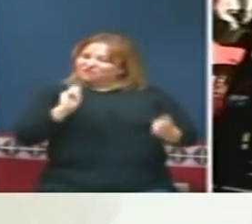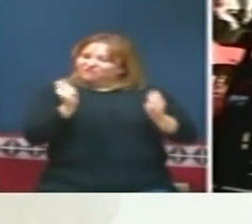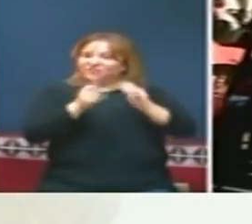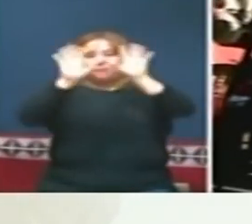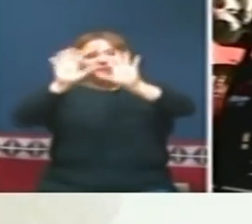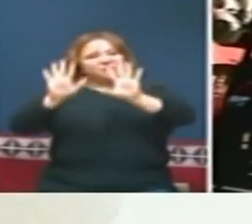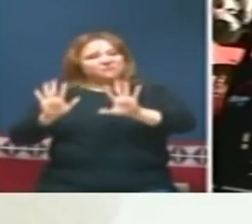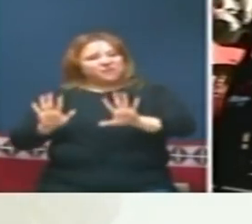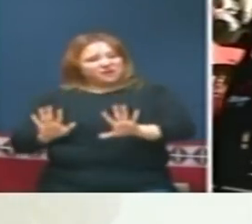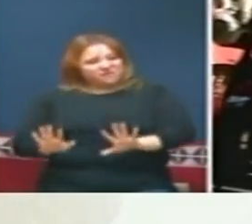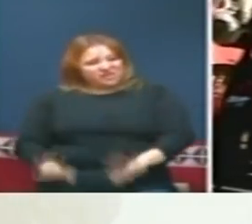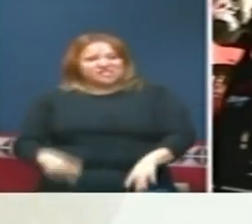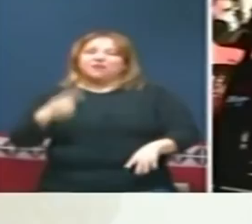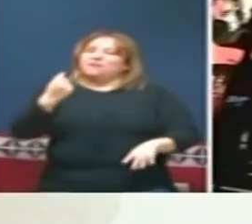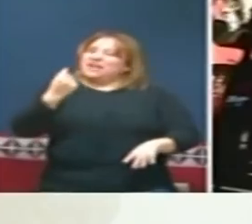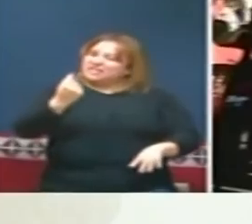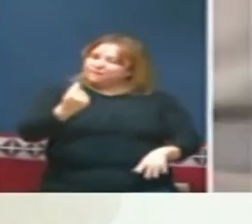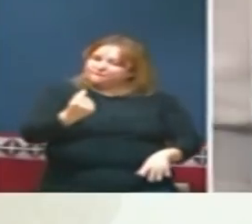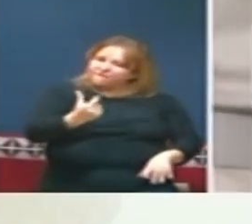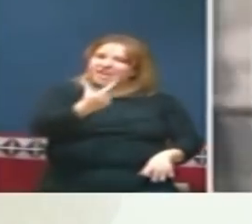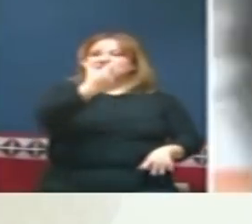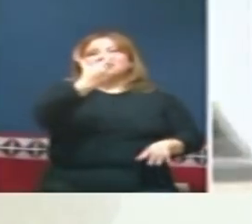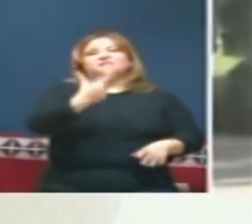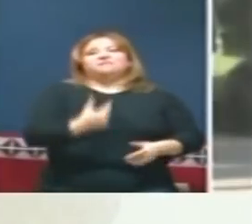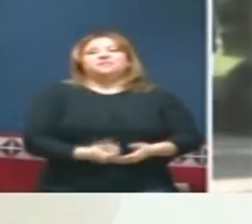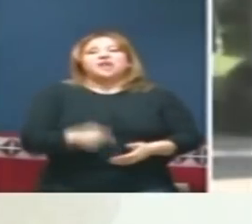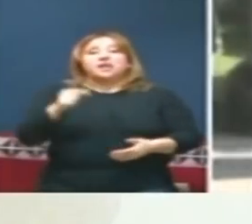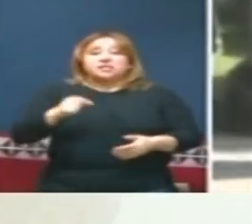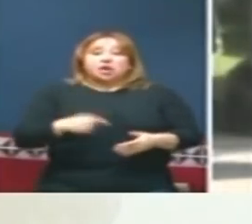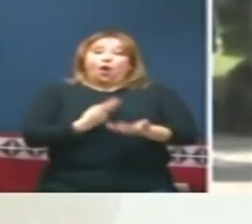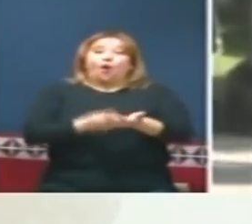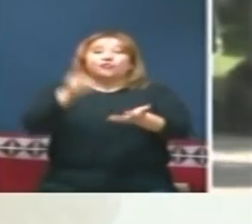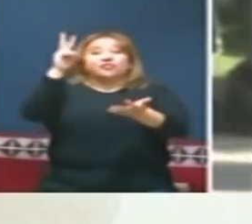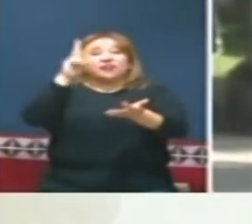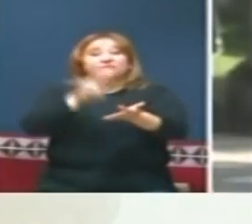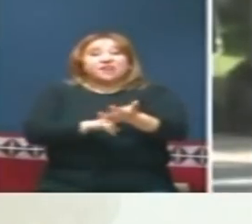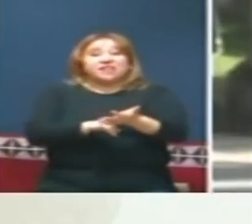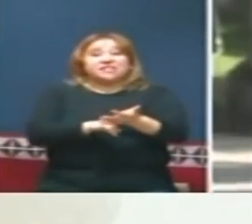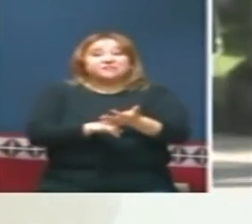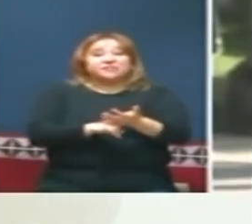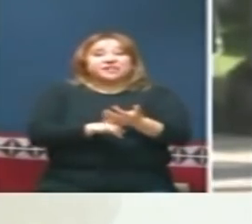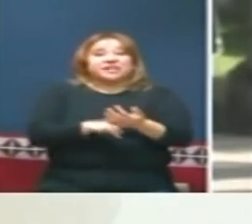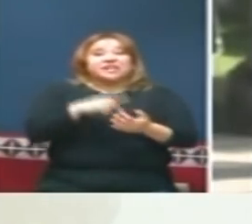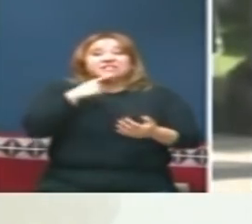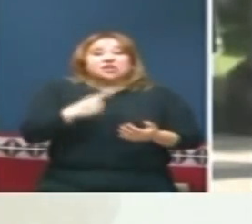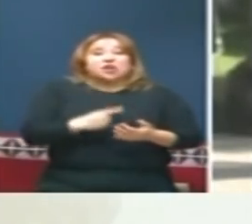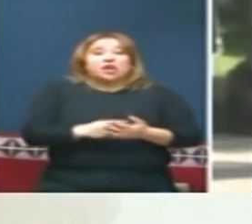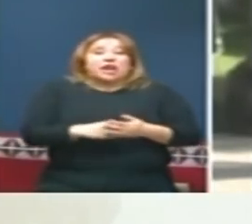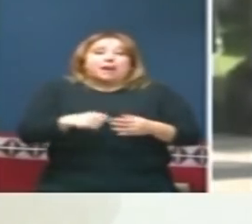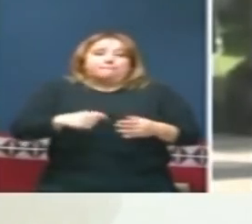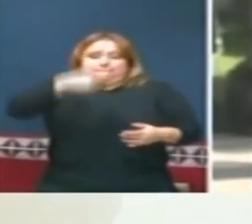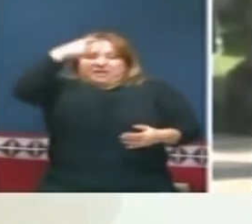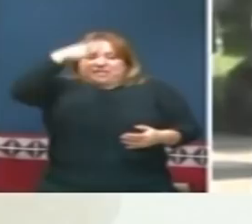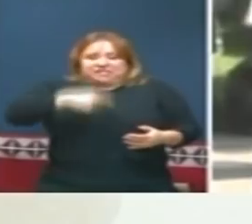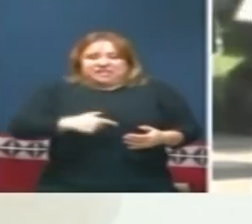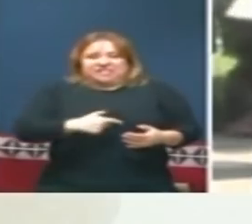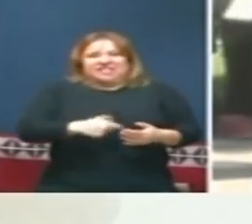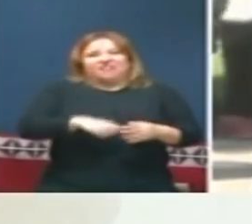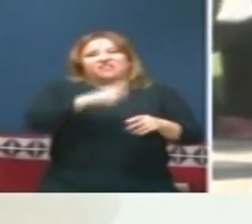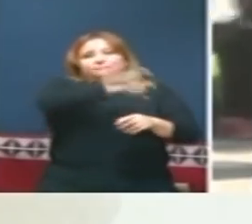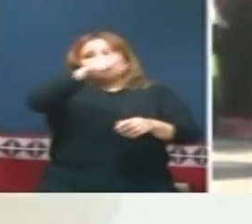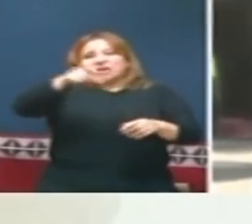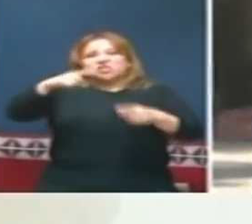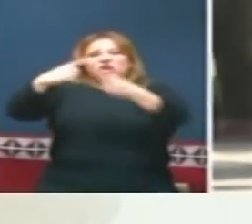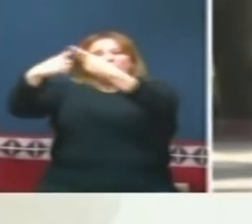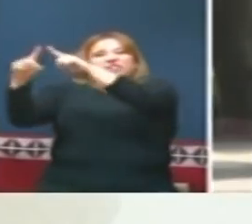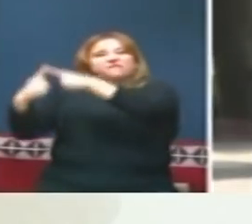preparado para facilitar esta jornada. Una jornada, y reiteramos, como lo decías, Oscar, y lo veíamos a través de las imágenes, con la presencia de gente de diferentes